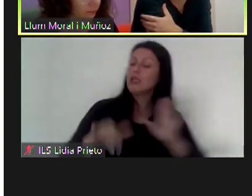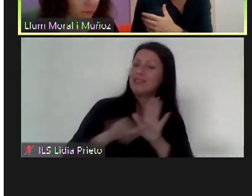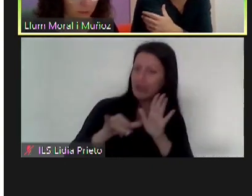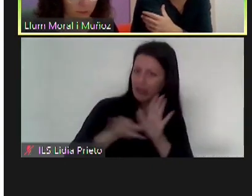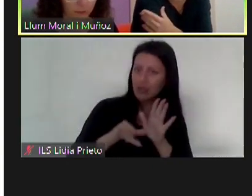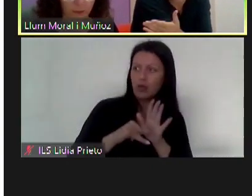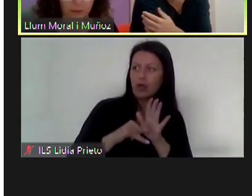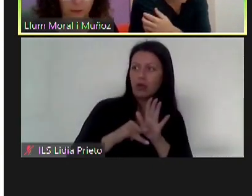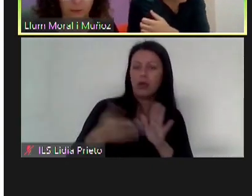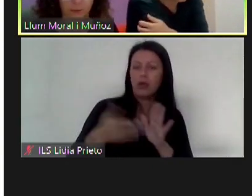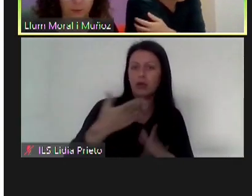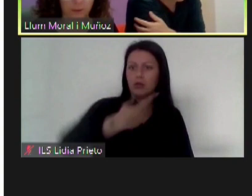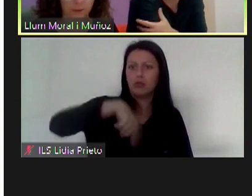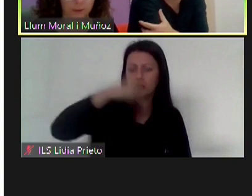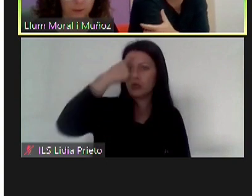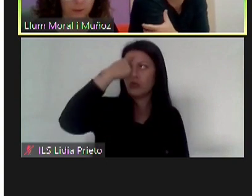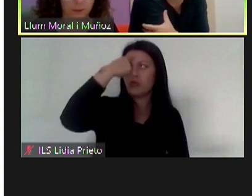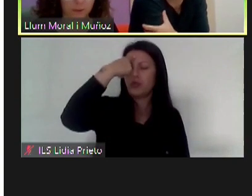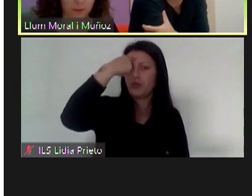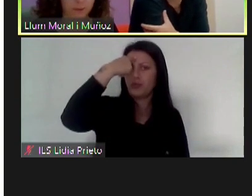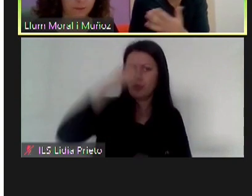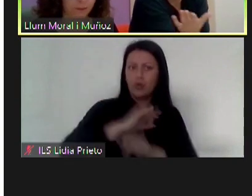conscientes de cómo tratar, que también vamos a ver ahora.